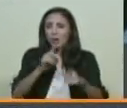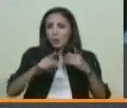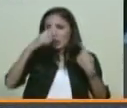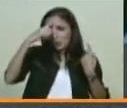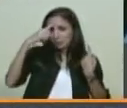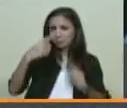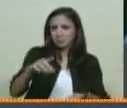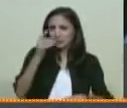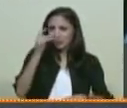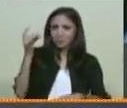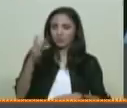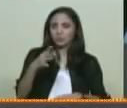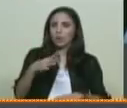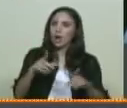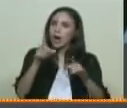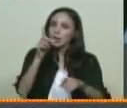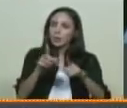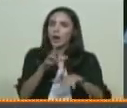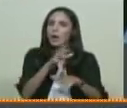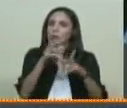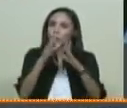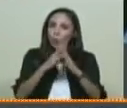por siempre. Y es por eso que